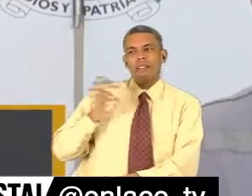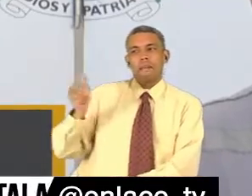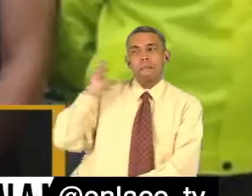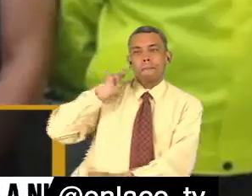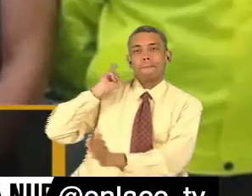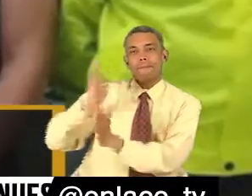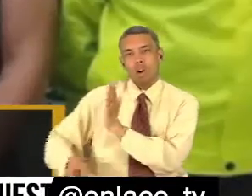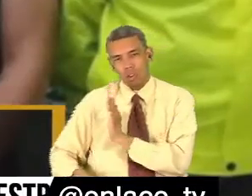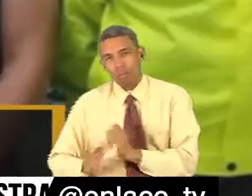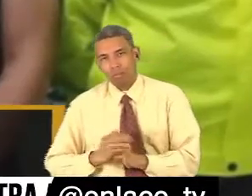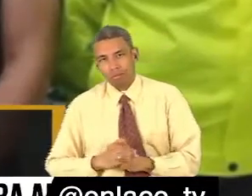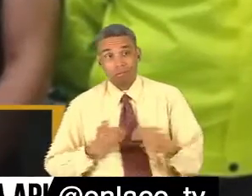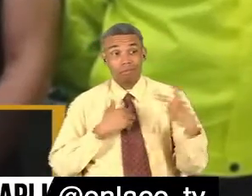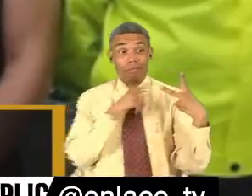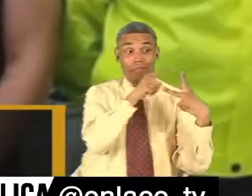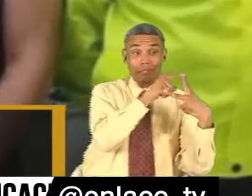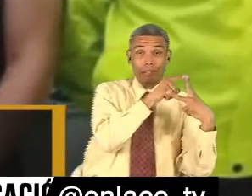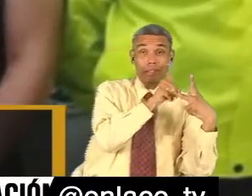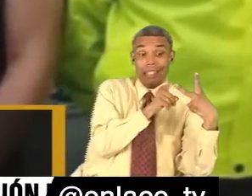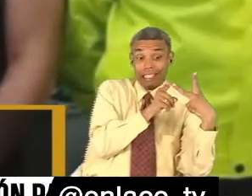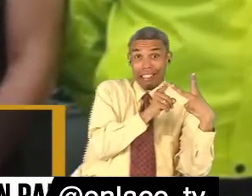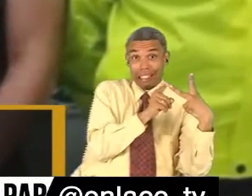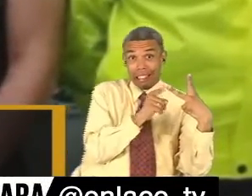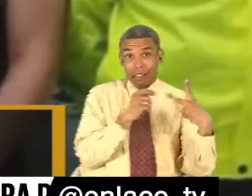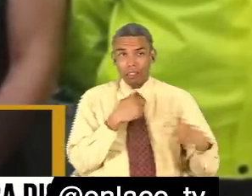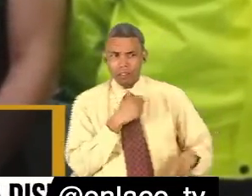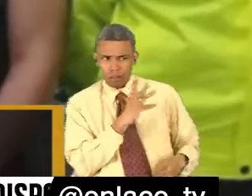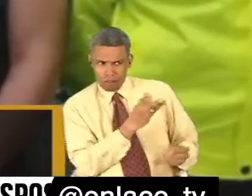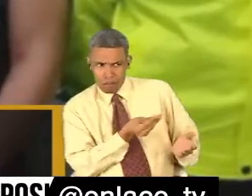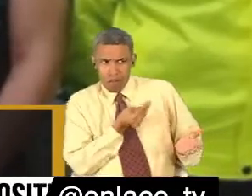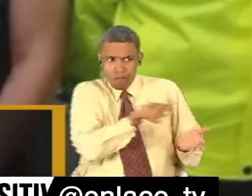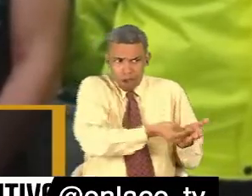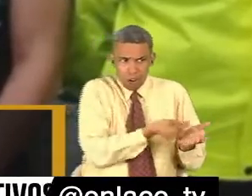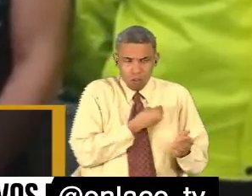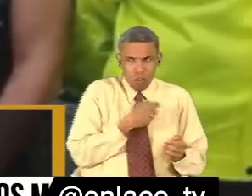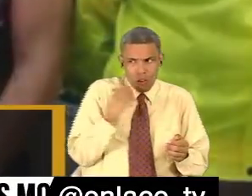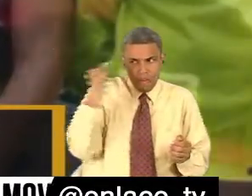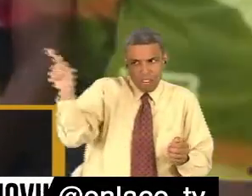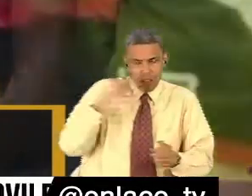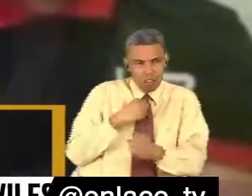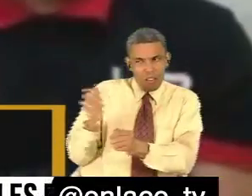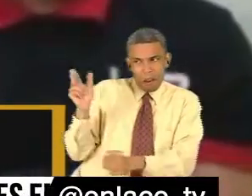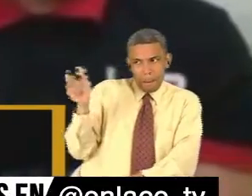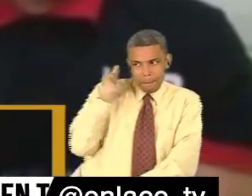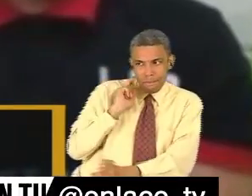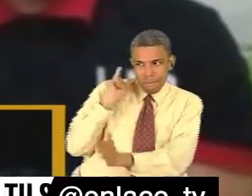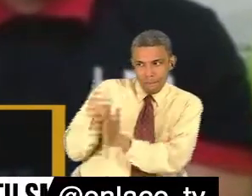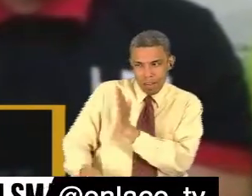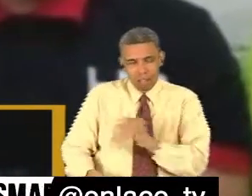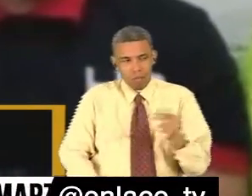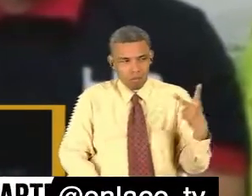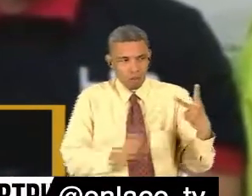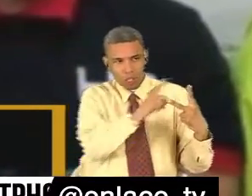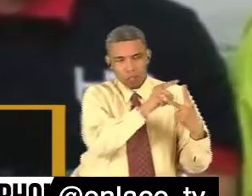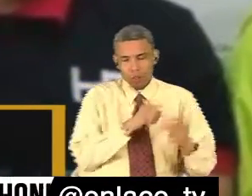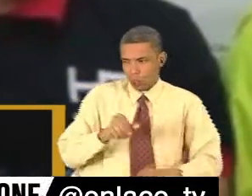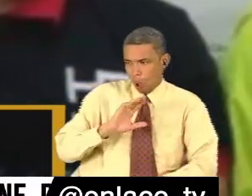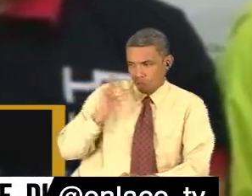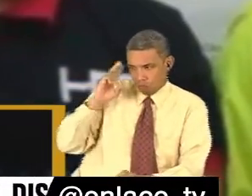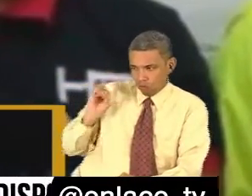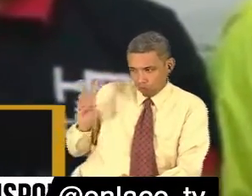capturados, buscó pues una manera no idónea, no legal,